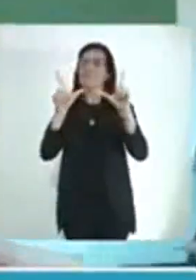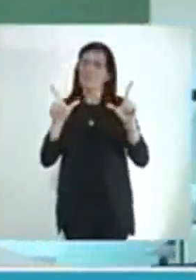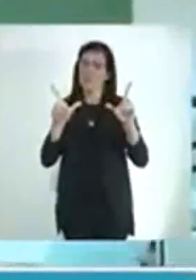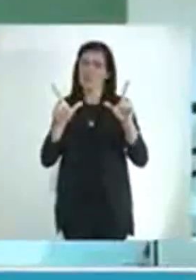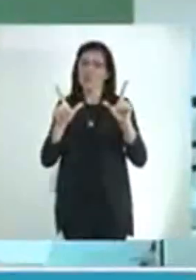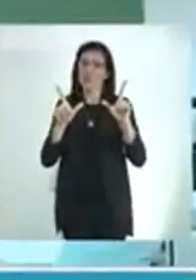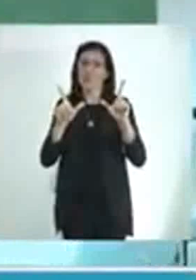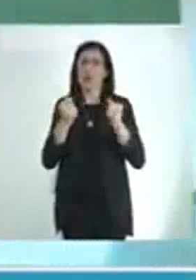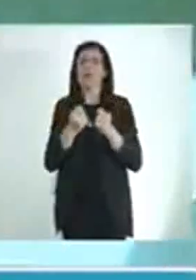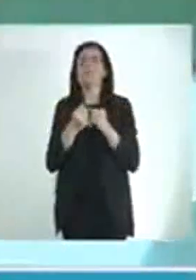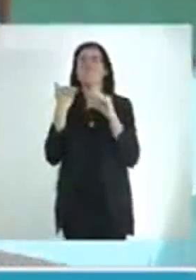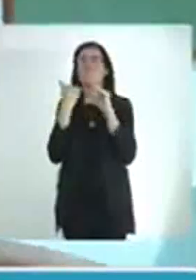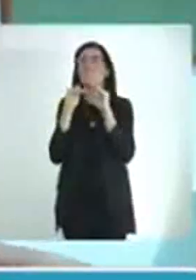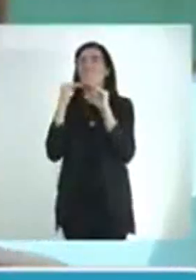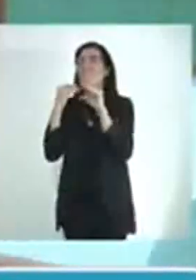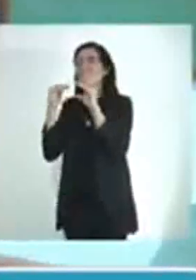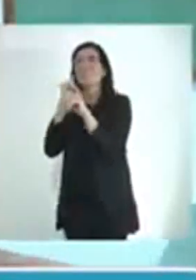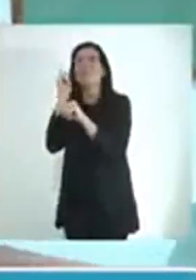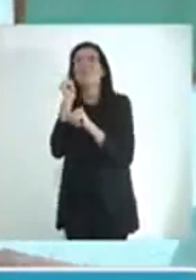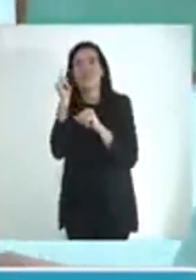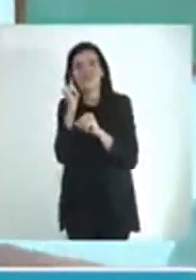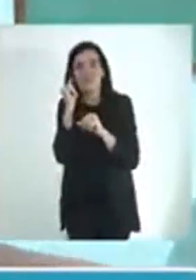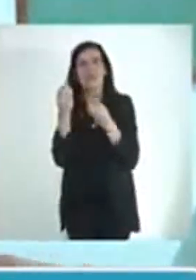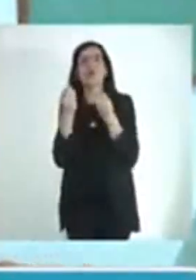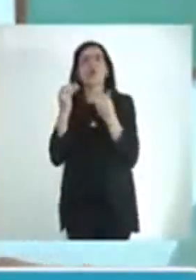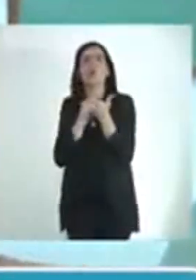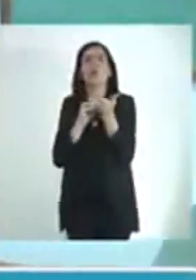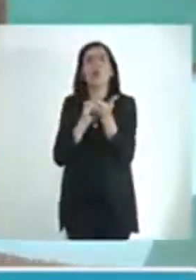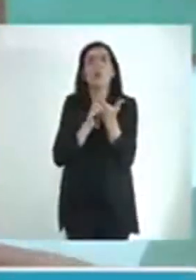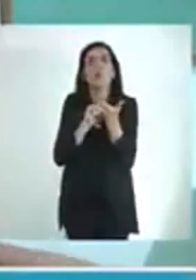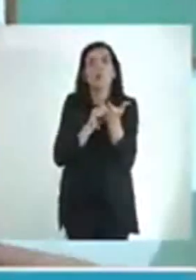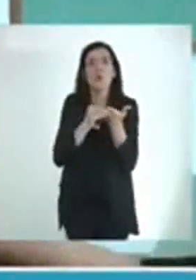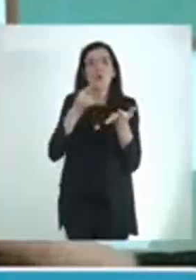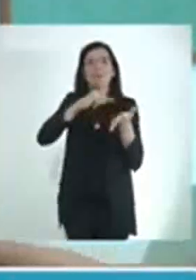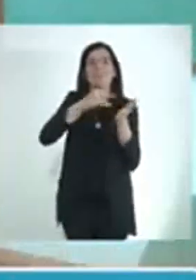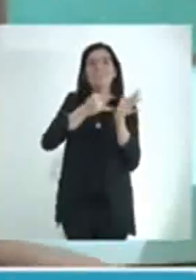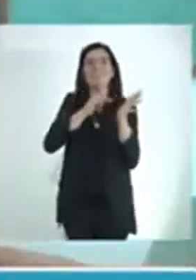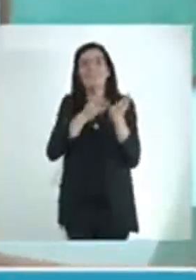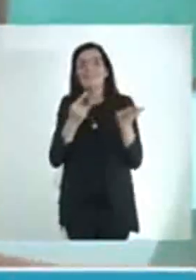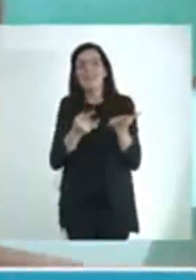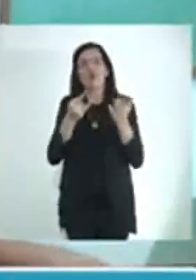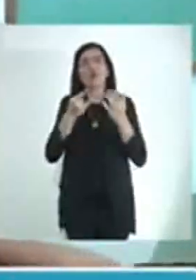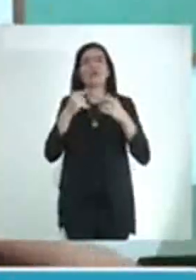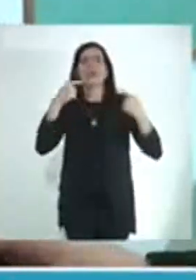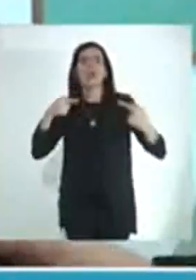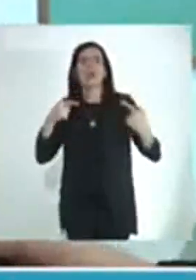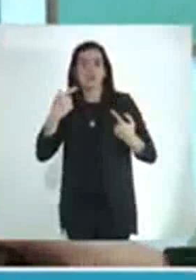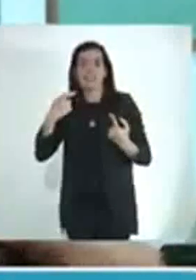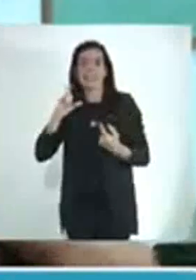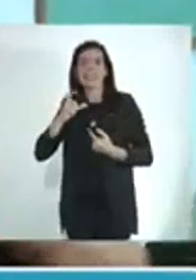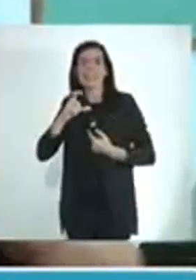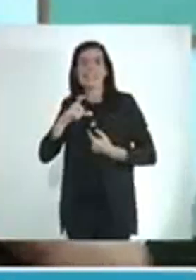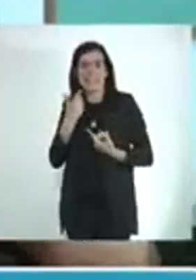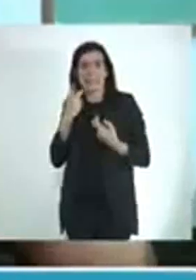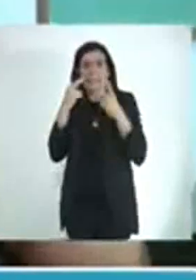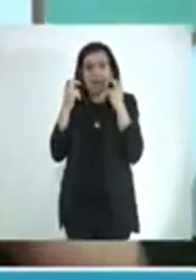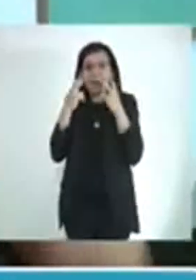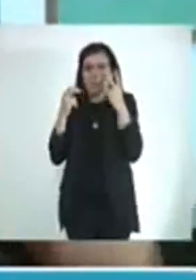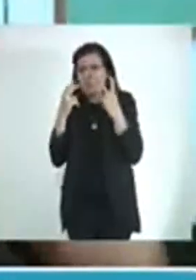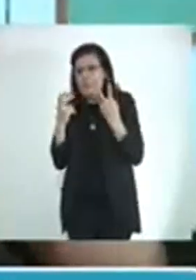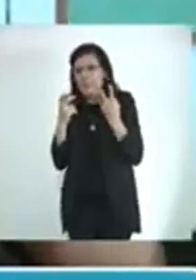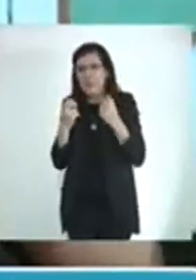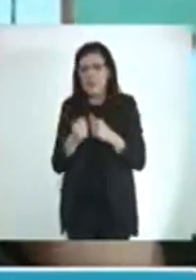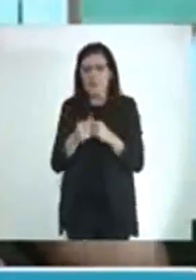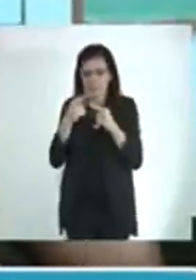el empleo de muchos recursos desde el punto de vista tecnológico y científico. Y todo este material,